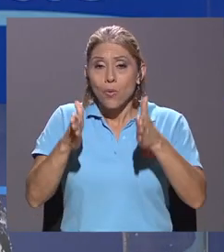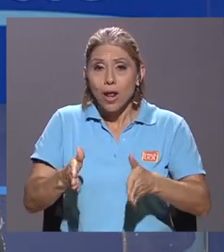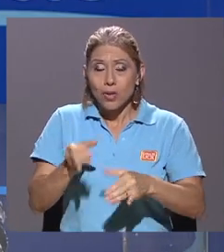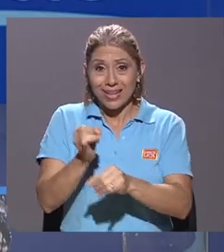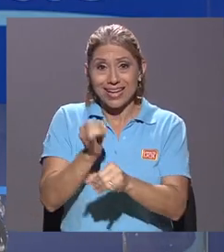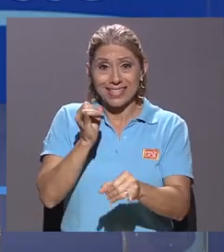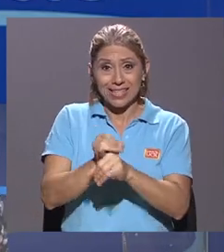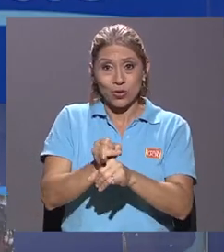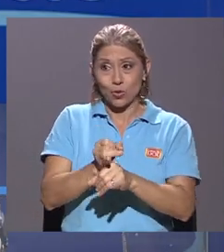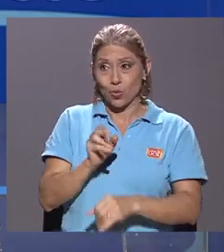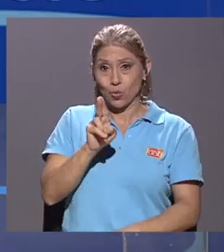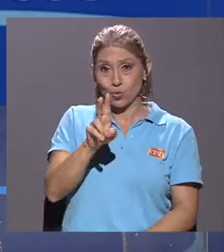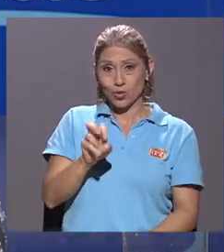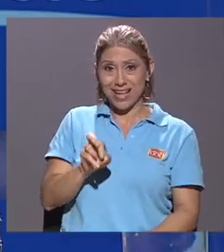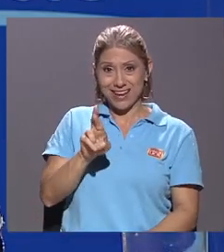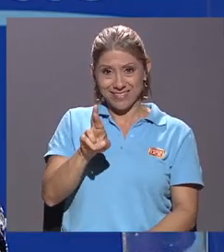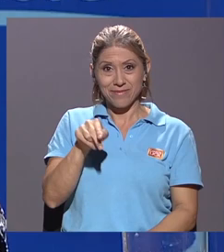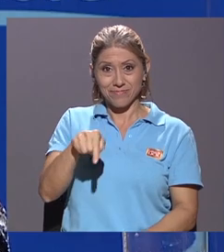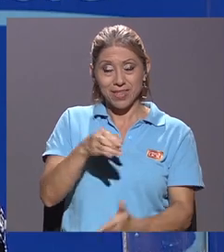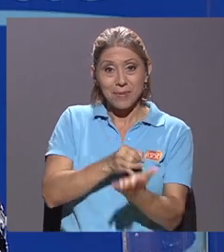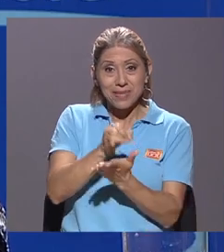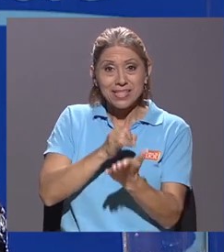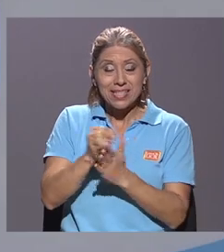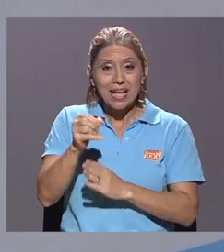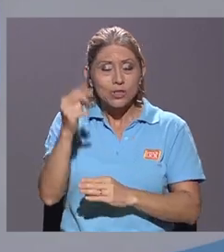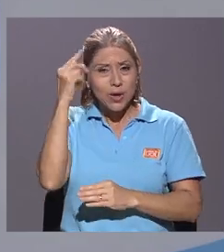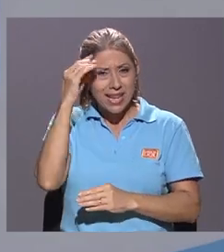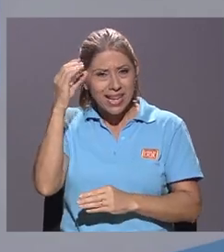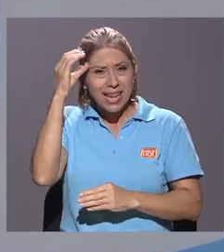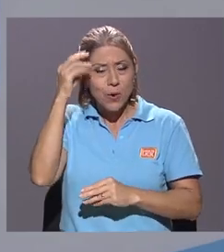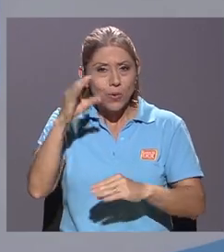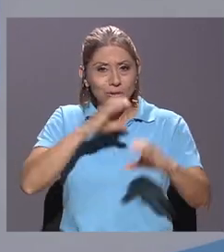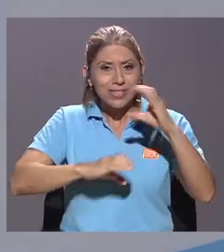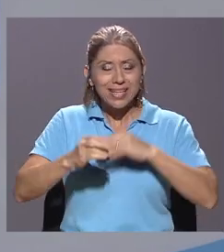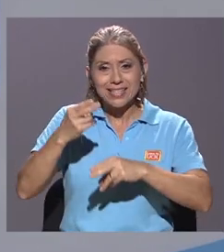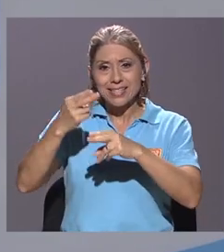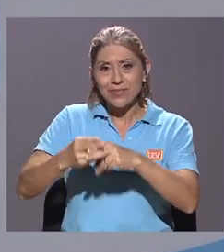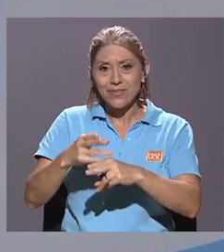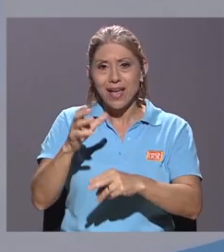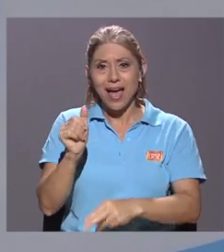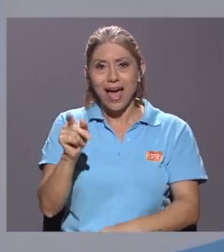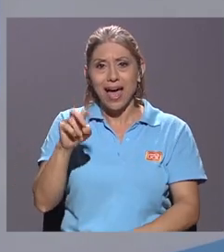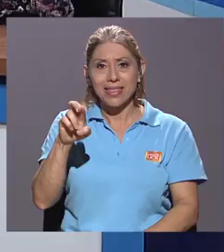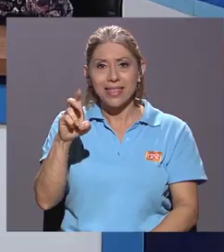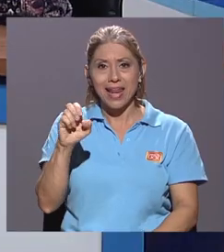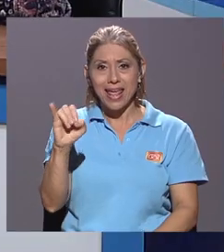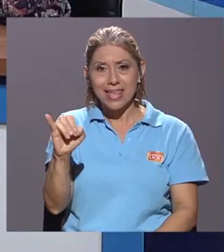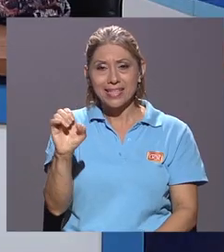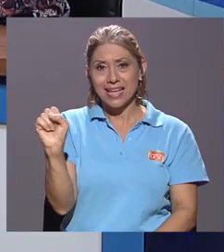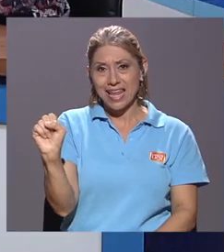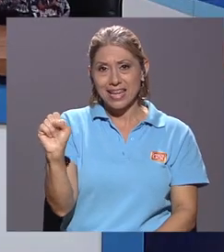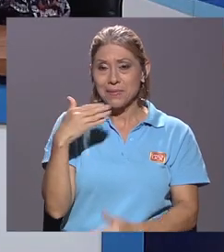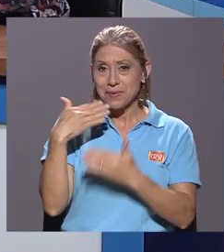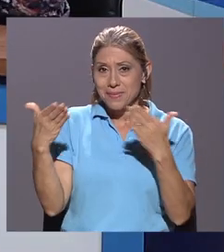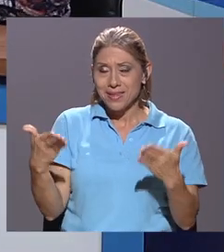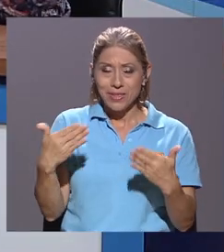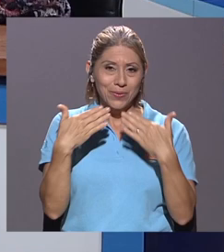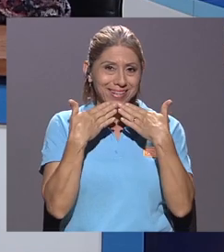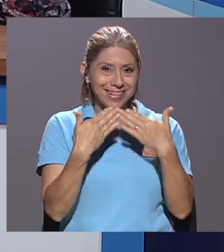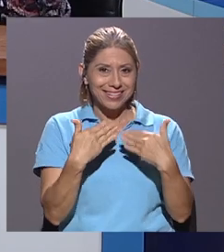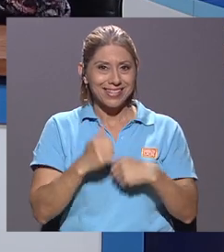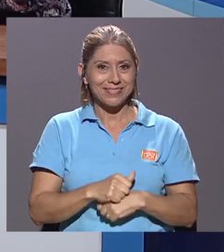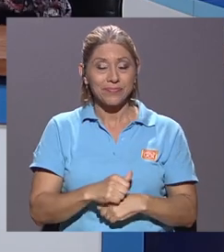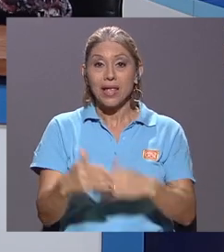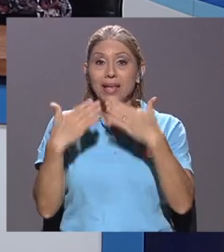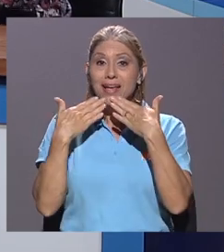nosotros tenemos en la ugr de investigación en neurociencias andrei sequeira andrei bienvenido desde la cultura andrei gracias a esta labor